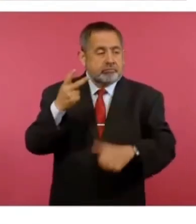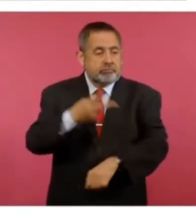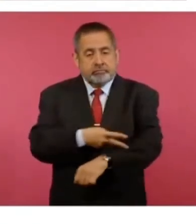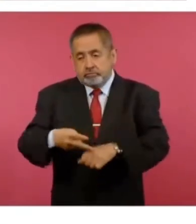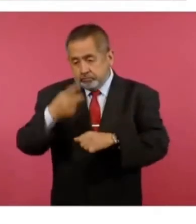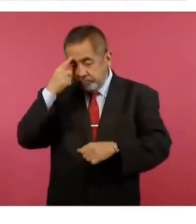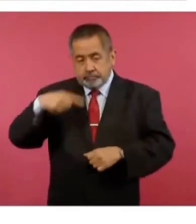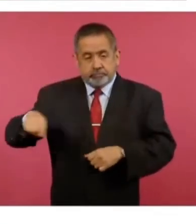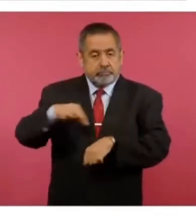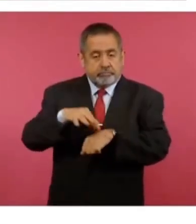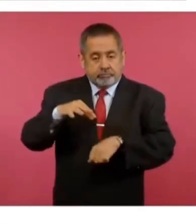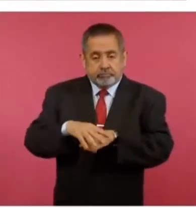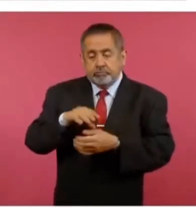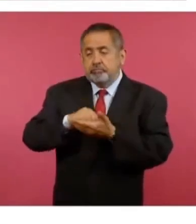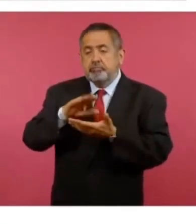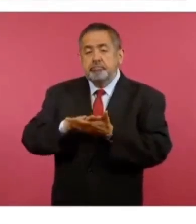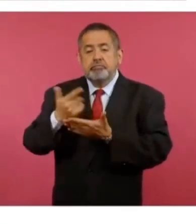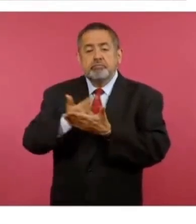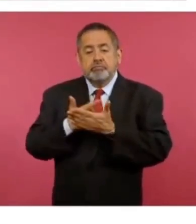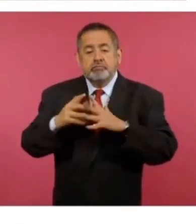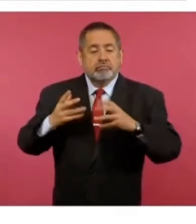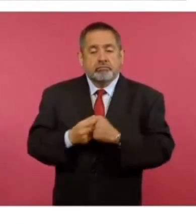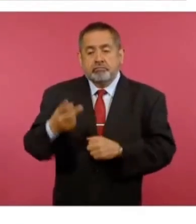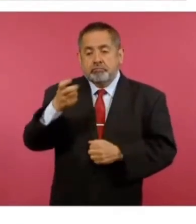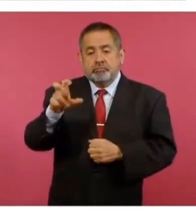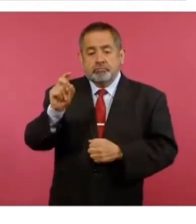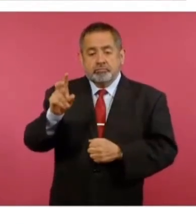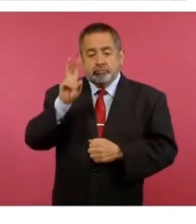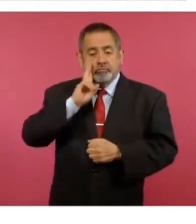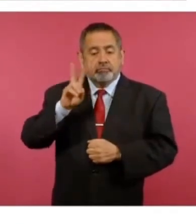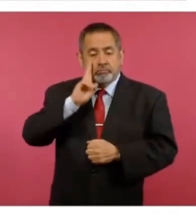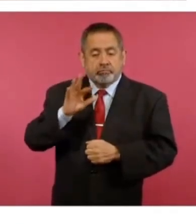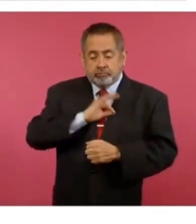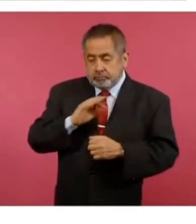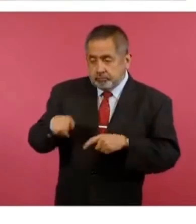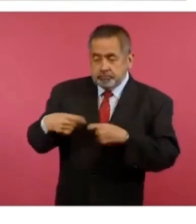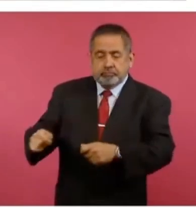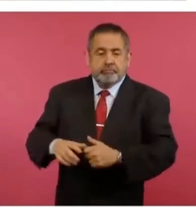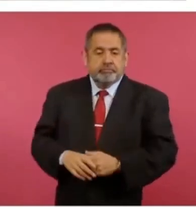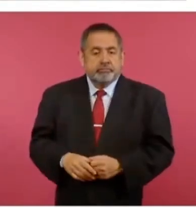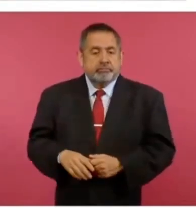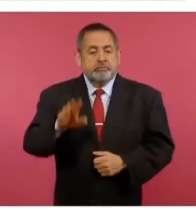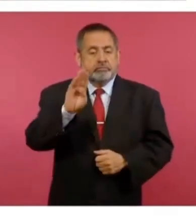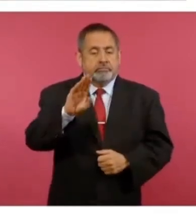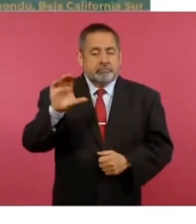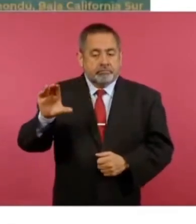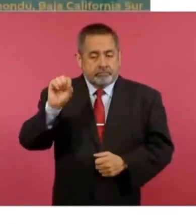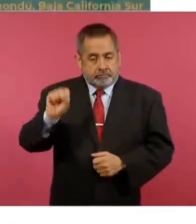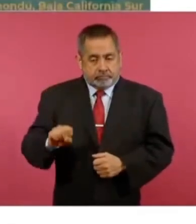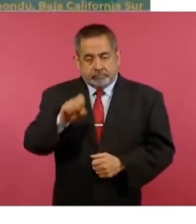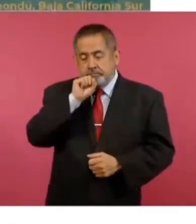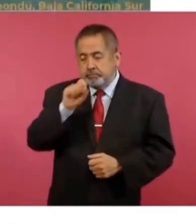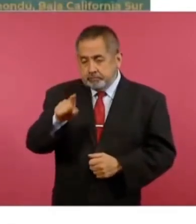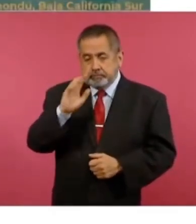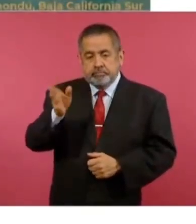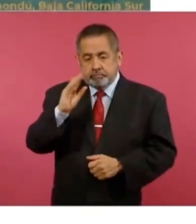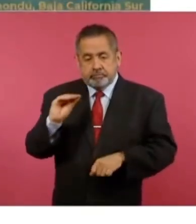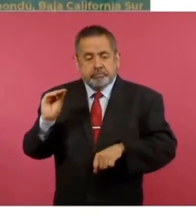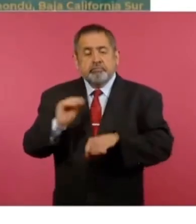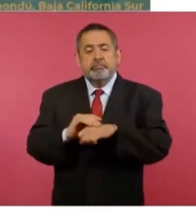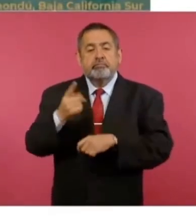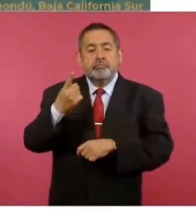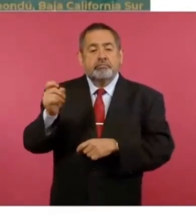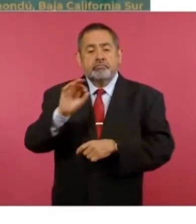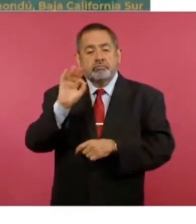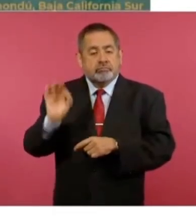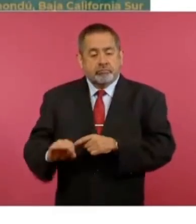generales ya hay un registro de 230 profesionales de la salud. En Baja California Sur se han instalado también el 100% de los